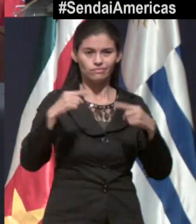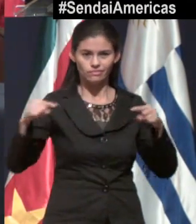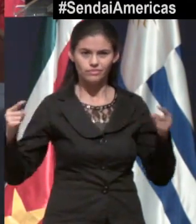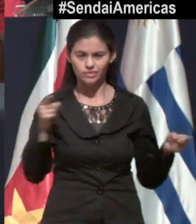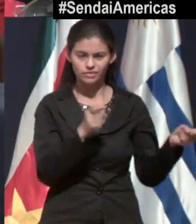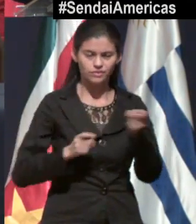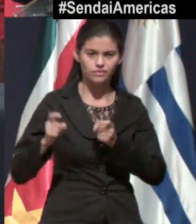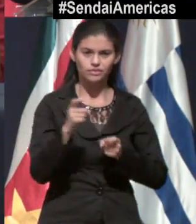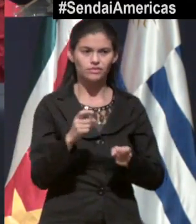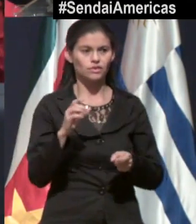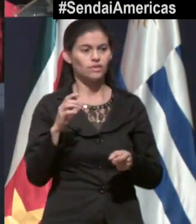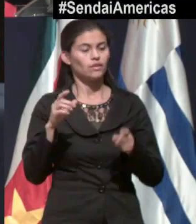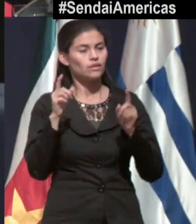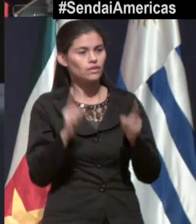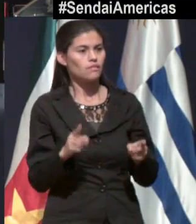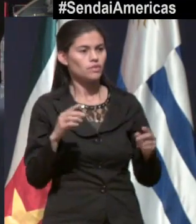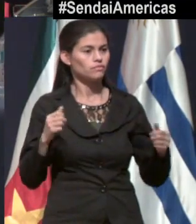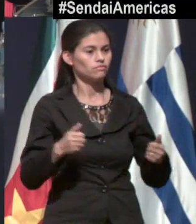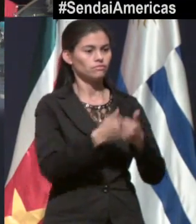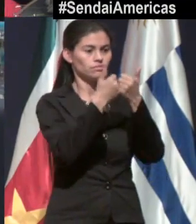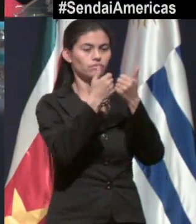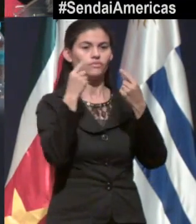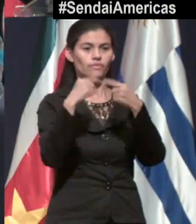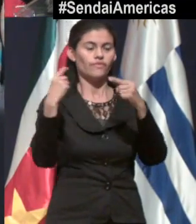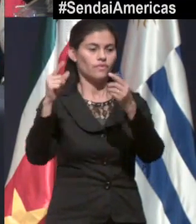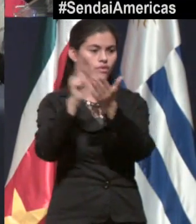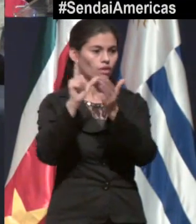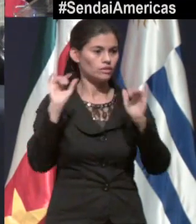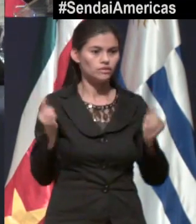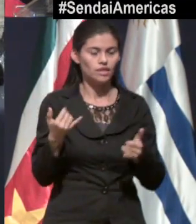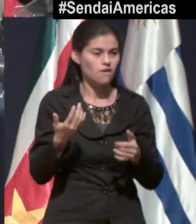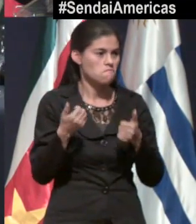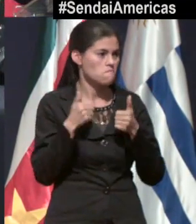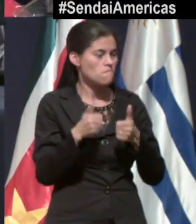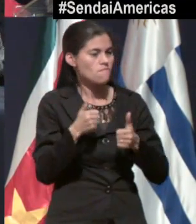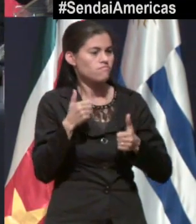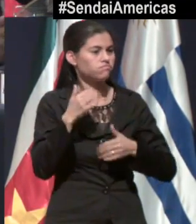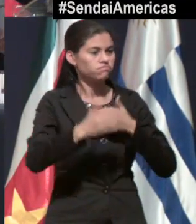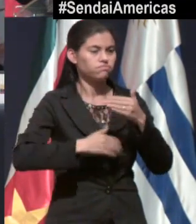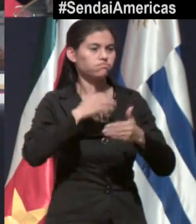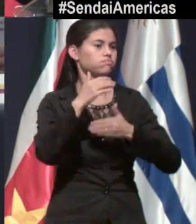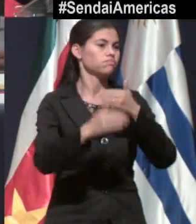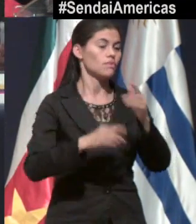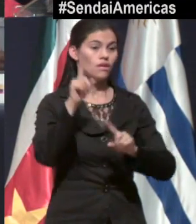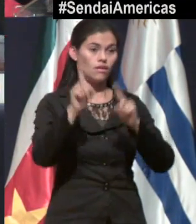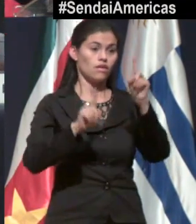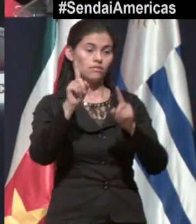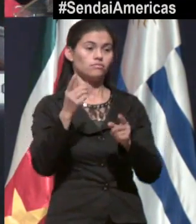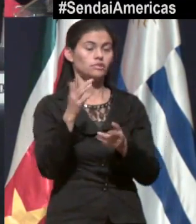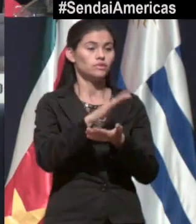herramientas, tanto los encuentros hemisféricos que con tanto éxito se han venido desarrollando, en algunos